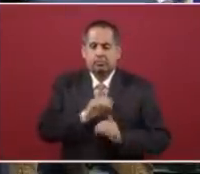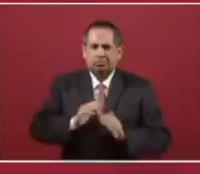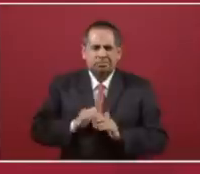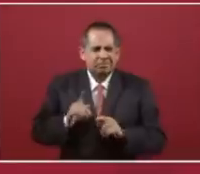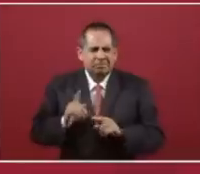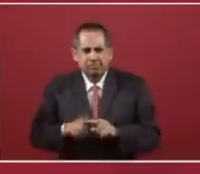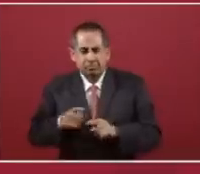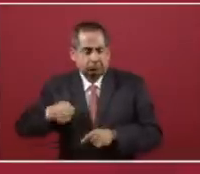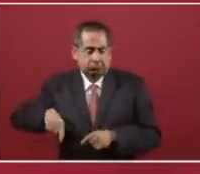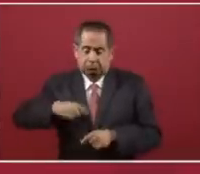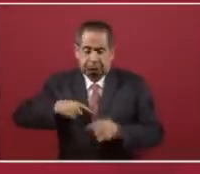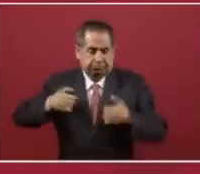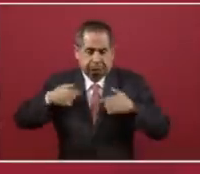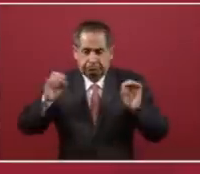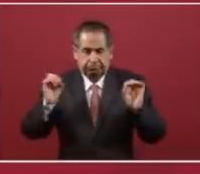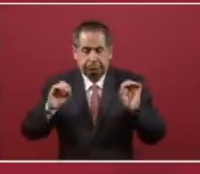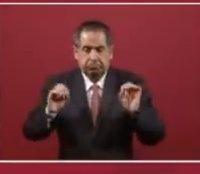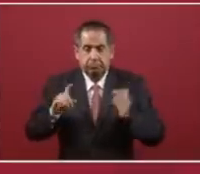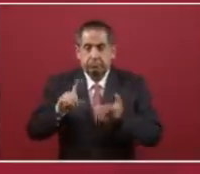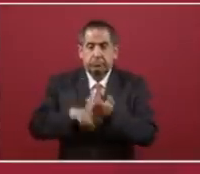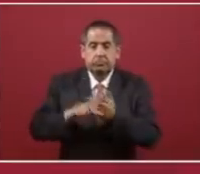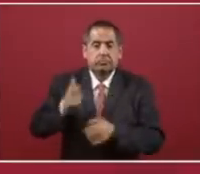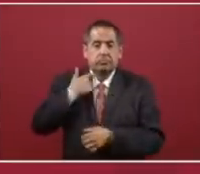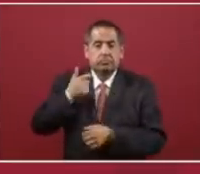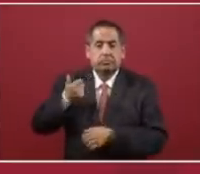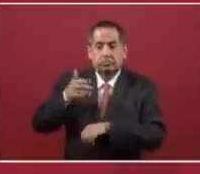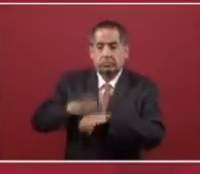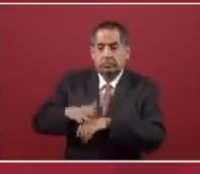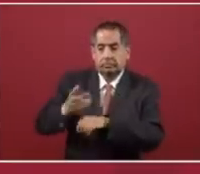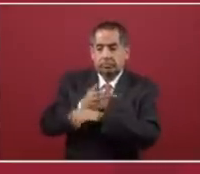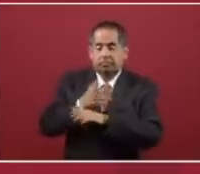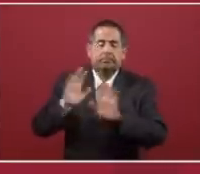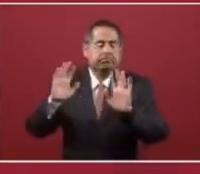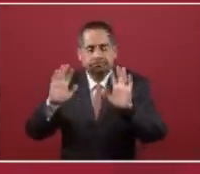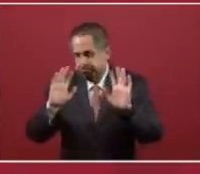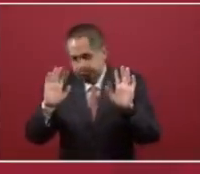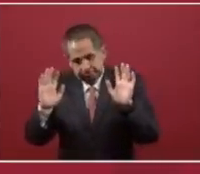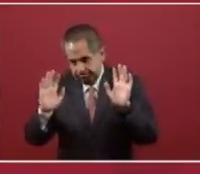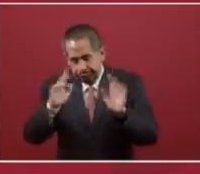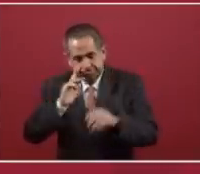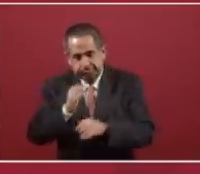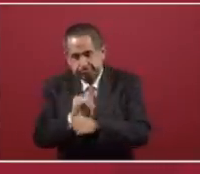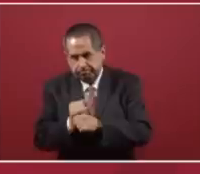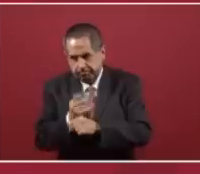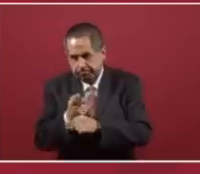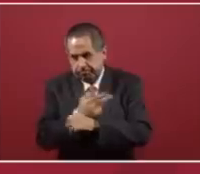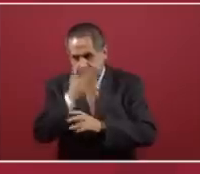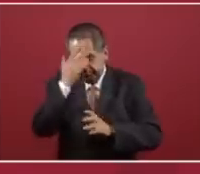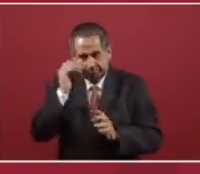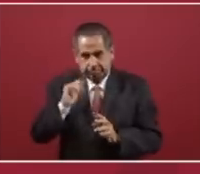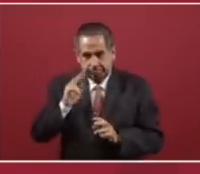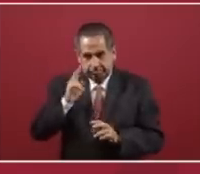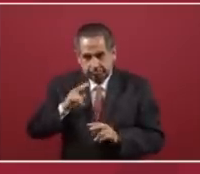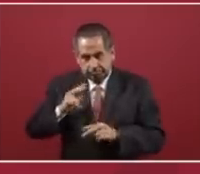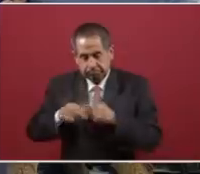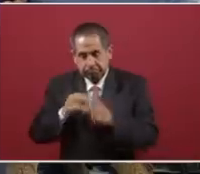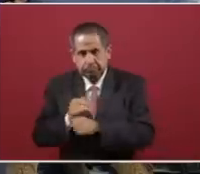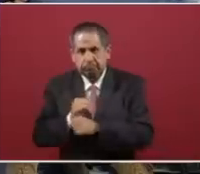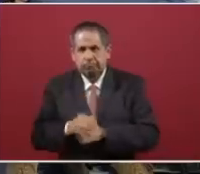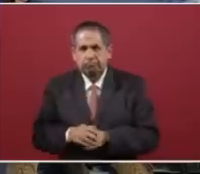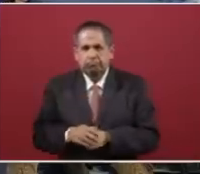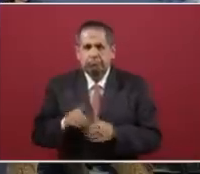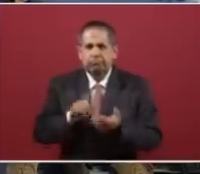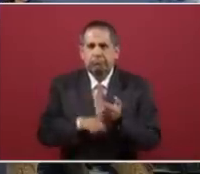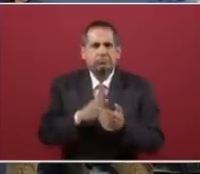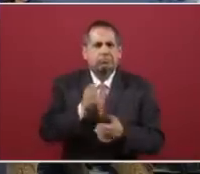parte de nosotros no fue en la administración pasada lo tendríamos que ver los tendremos que fue el único